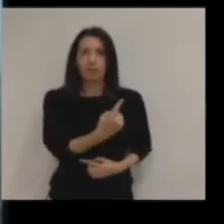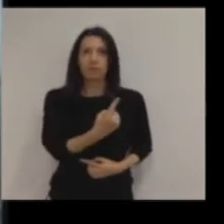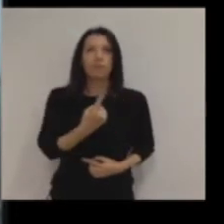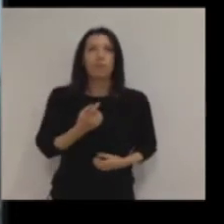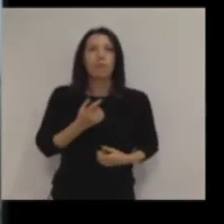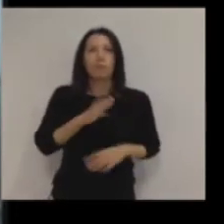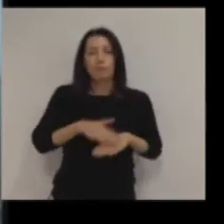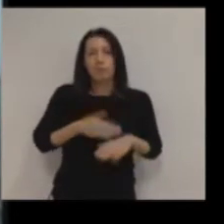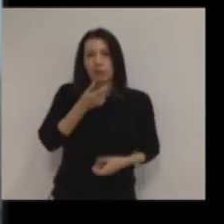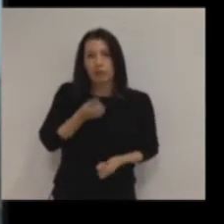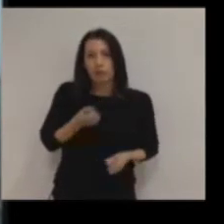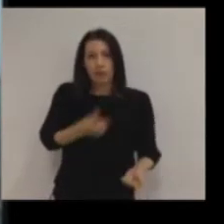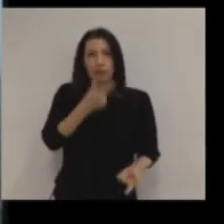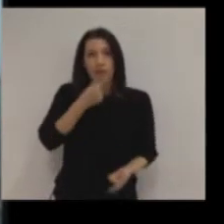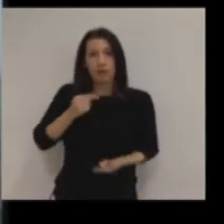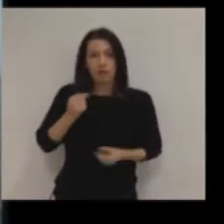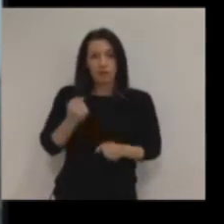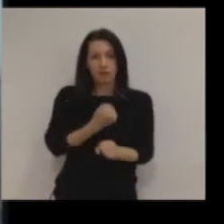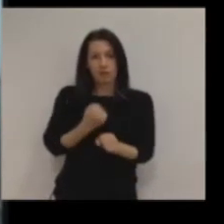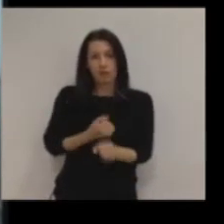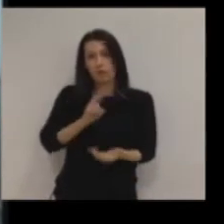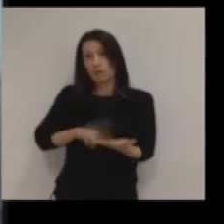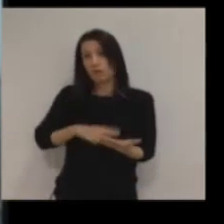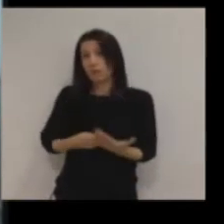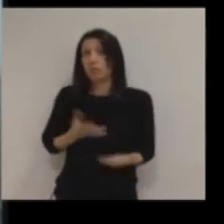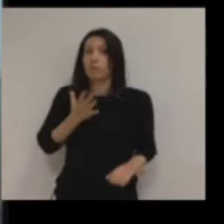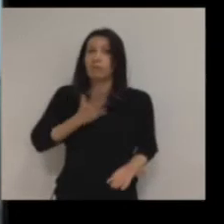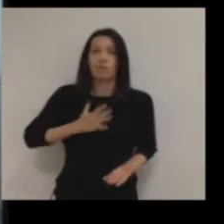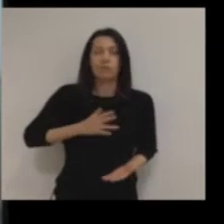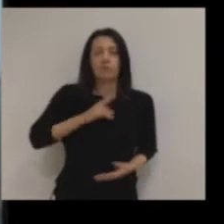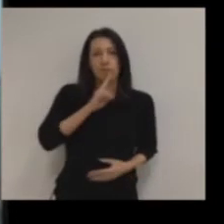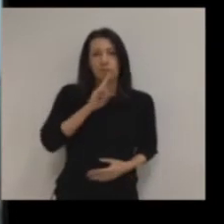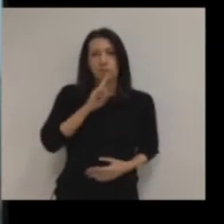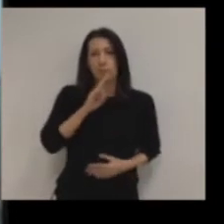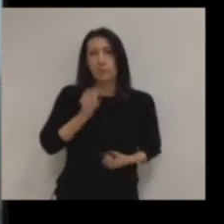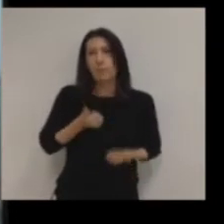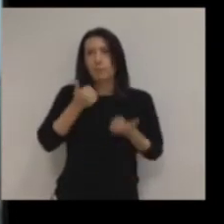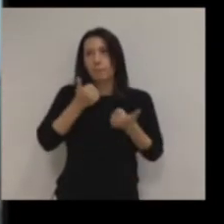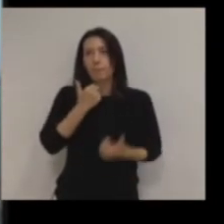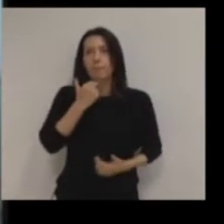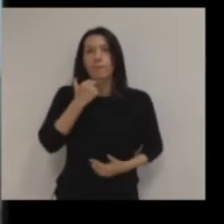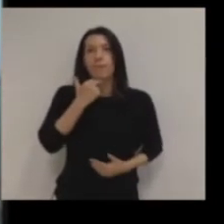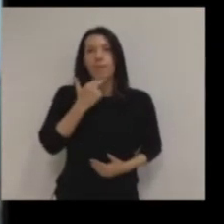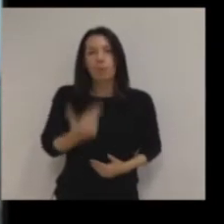para facilitar la labor de los intérpretes, si podemos hablar en un tono